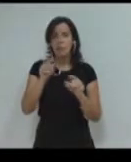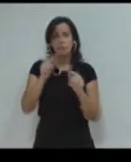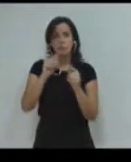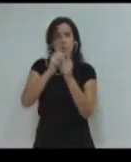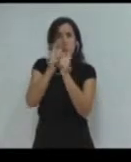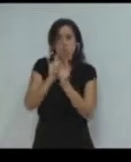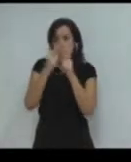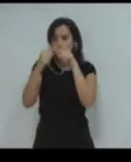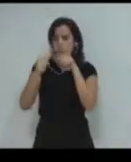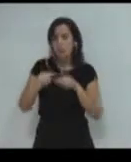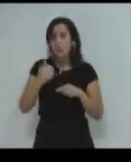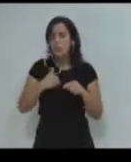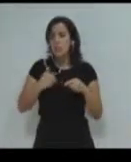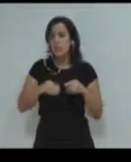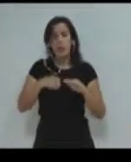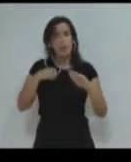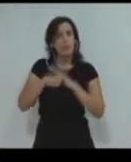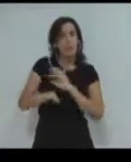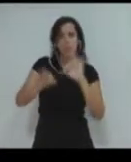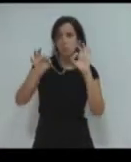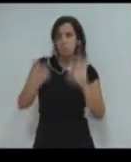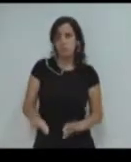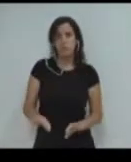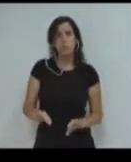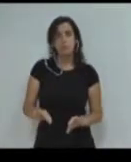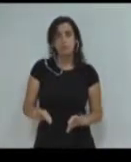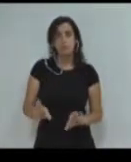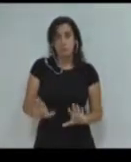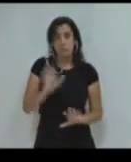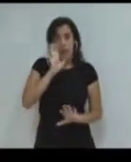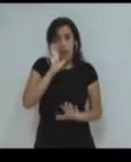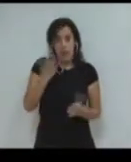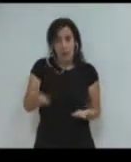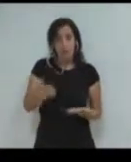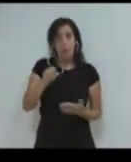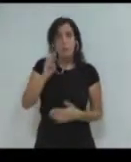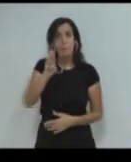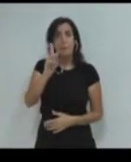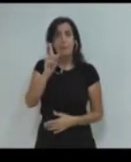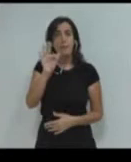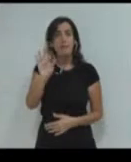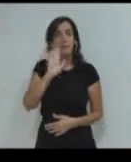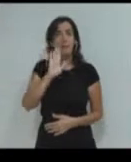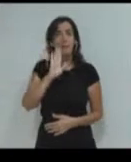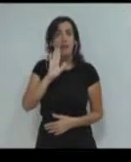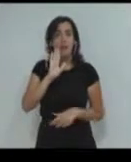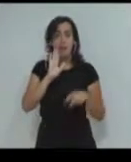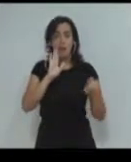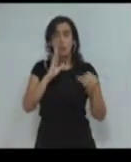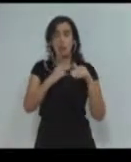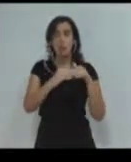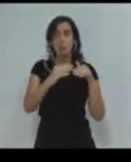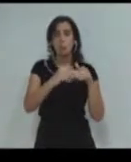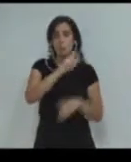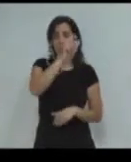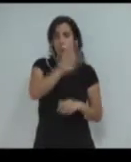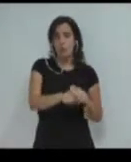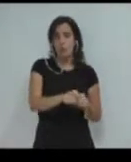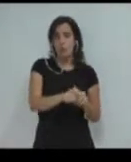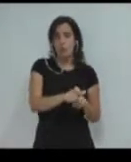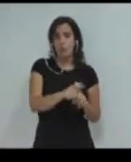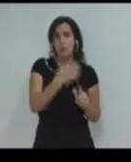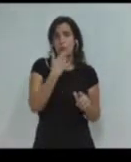súper accesible. Ahora llevo ese PDF a un usuario que en vez de